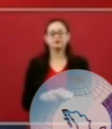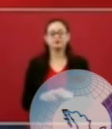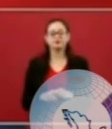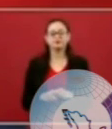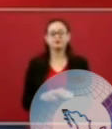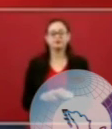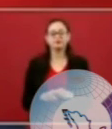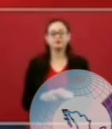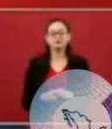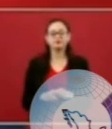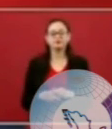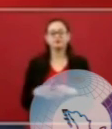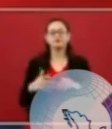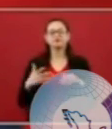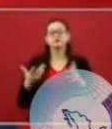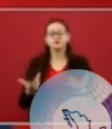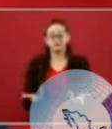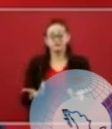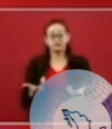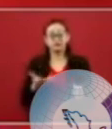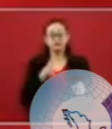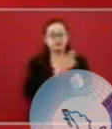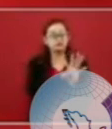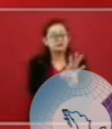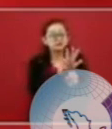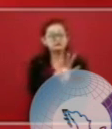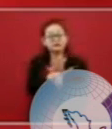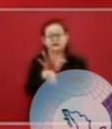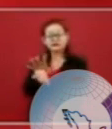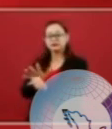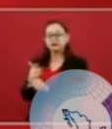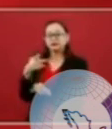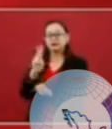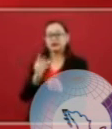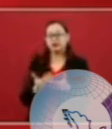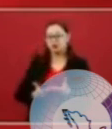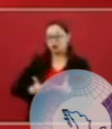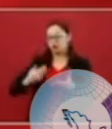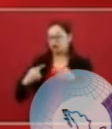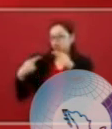Se logró esto a pesar de que hubo resistencias,